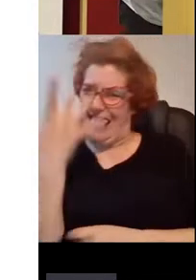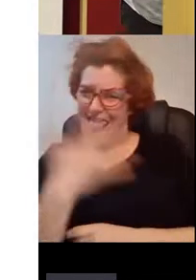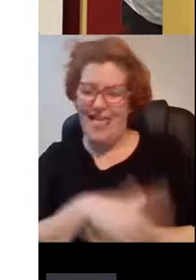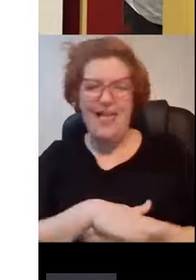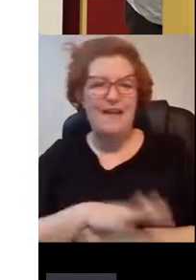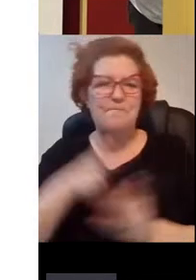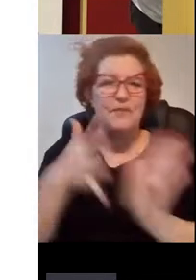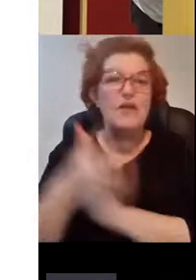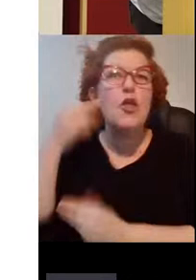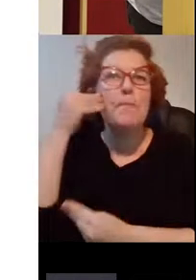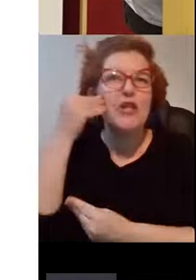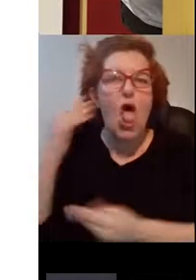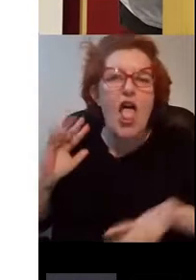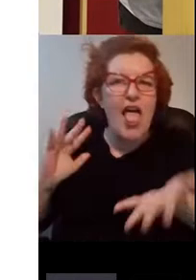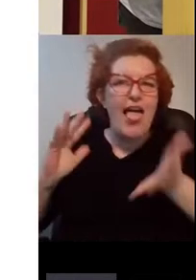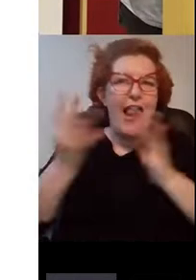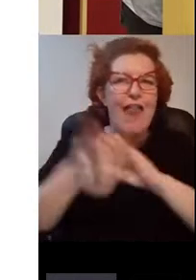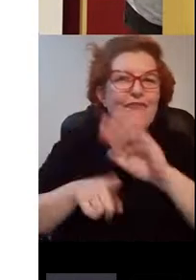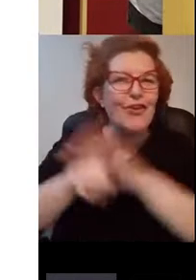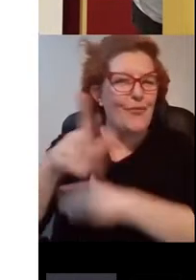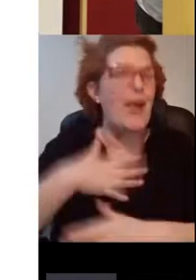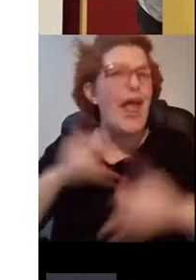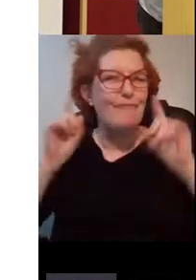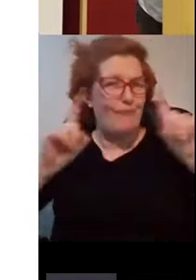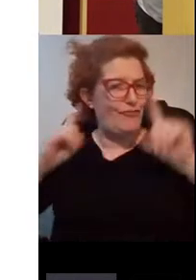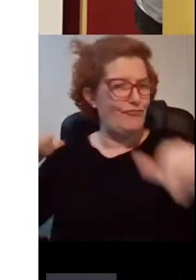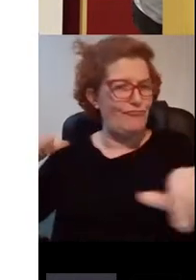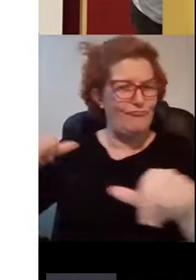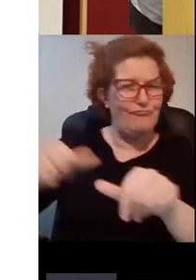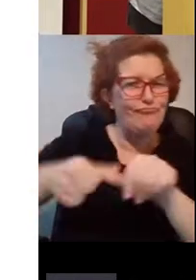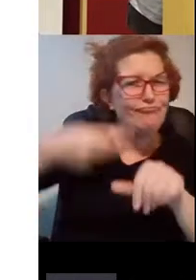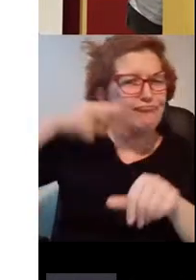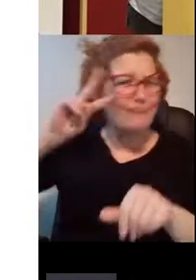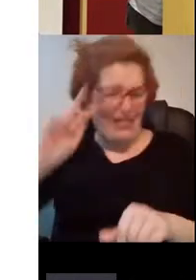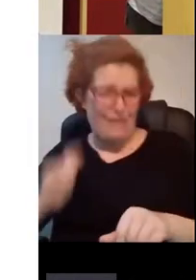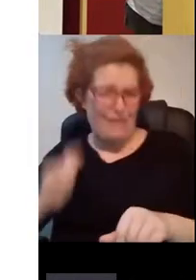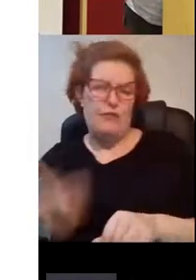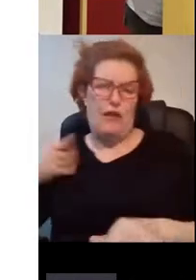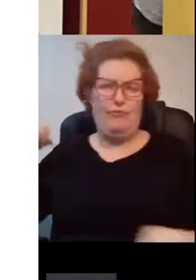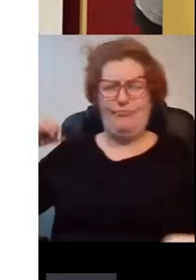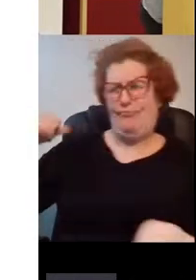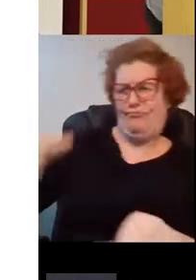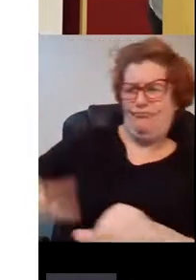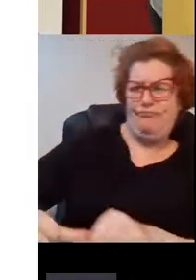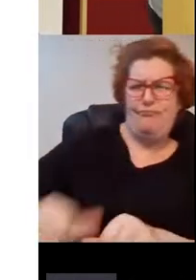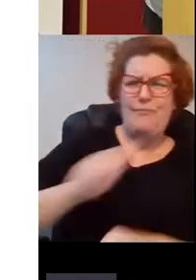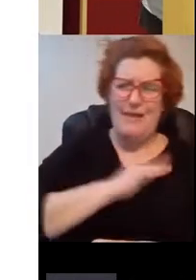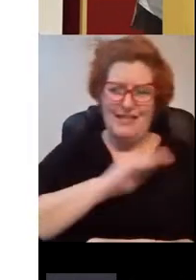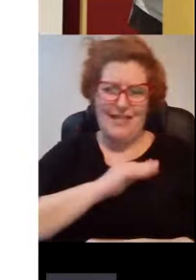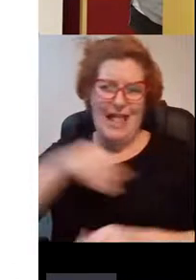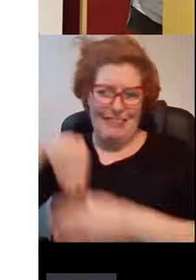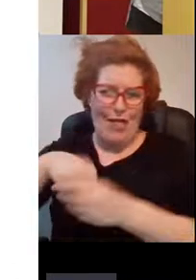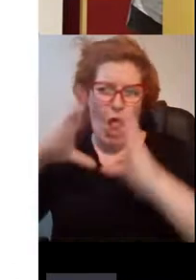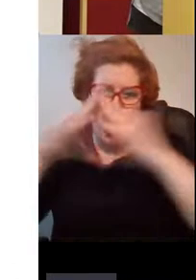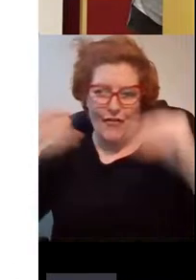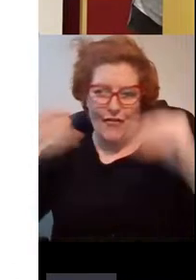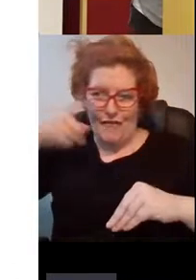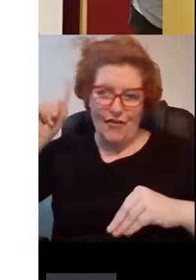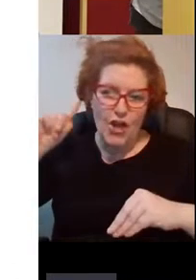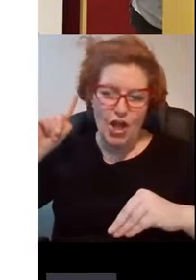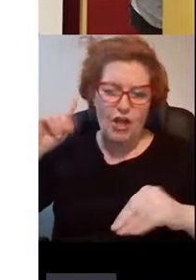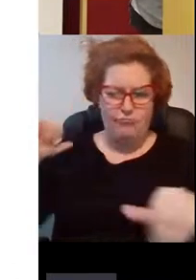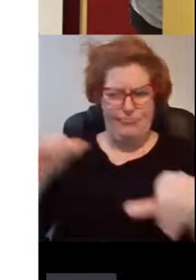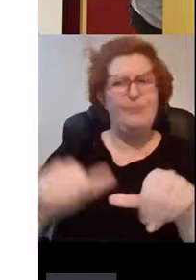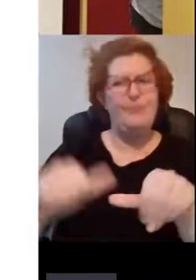una evolución en mi etapa profesional, que son ya muchos años, ya llevo muchos años aquí en la Rey Juan Carlos y otros tantos,